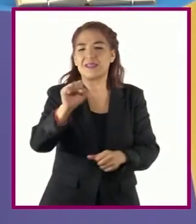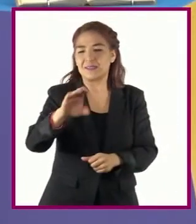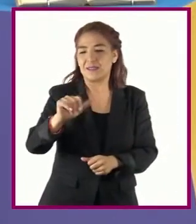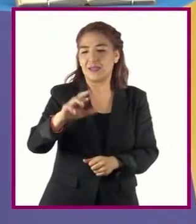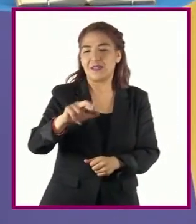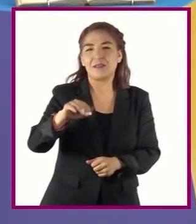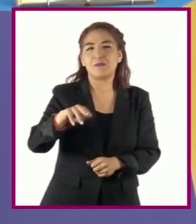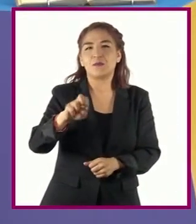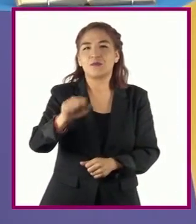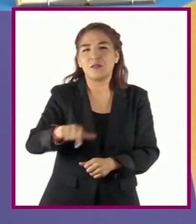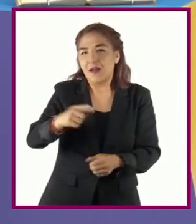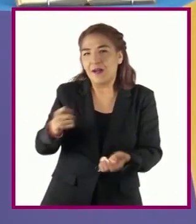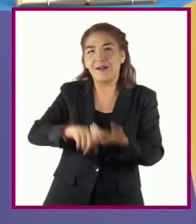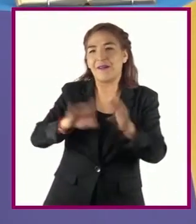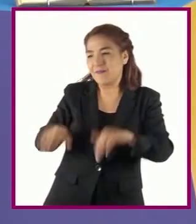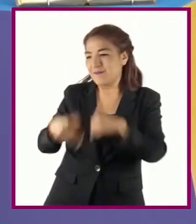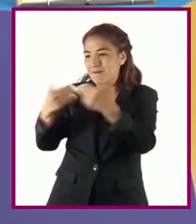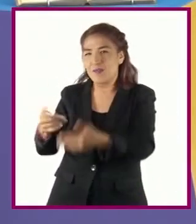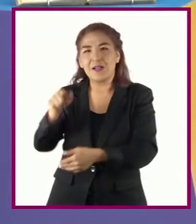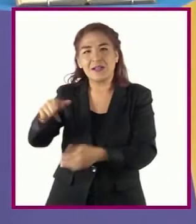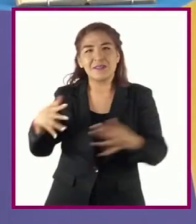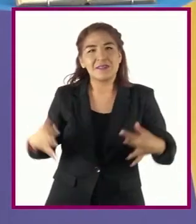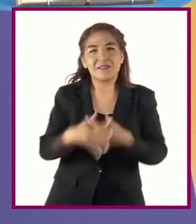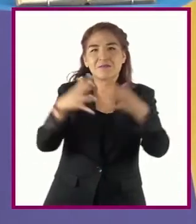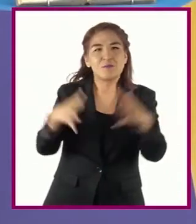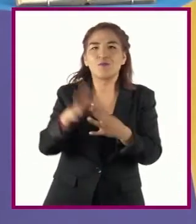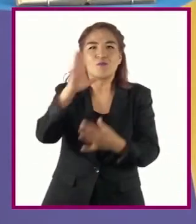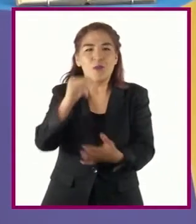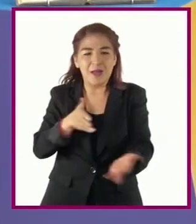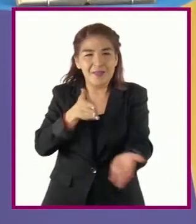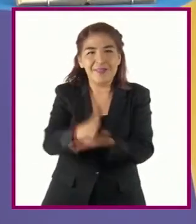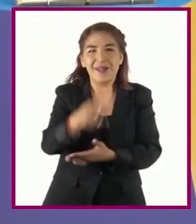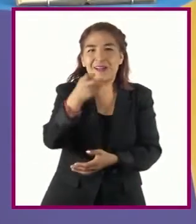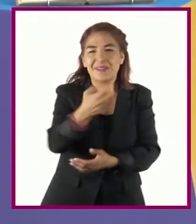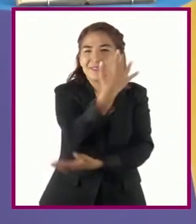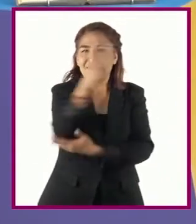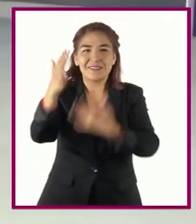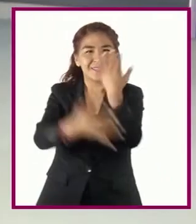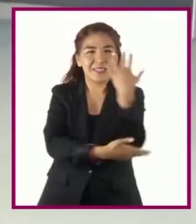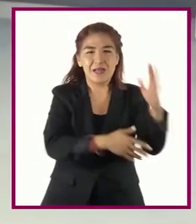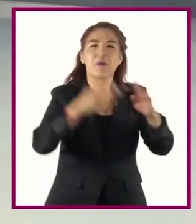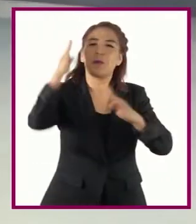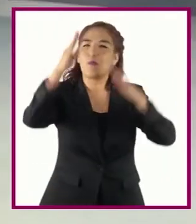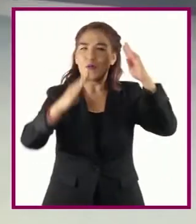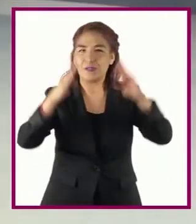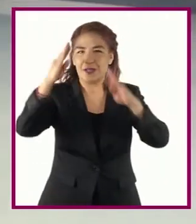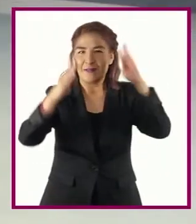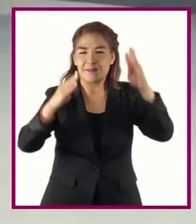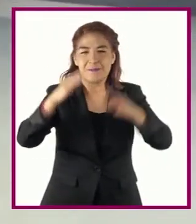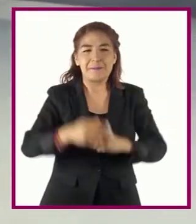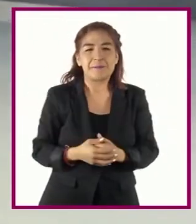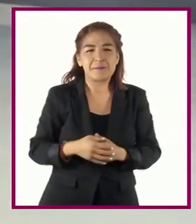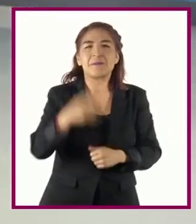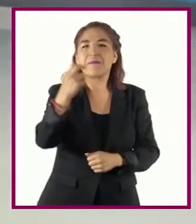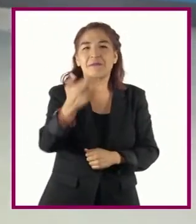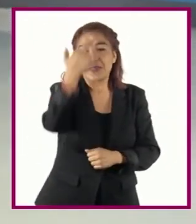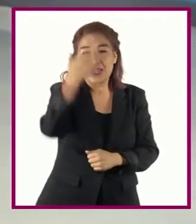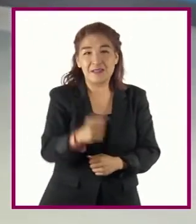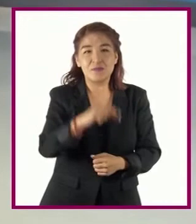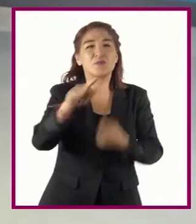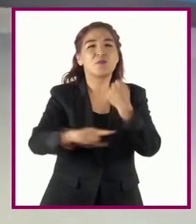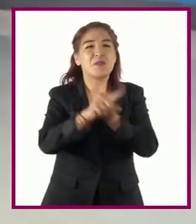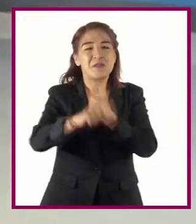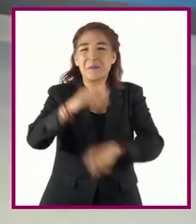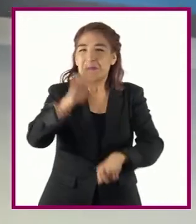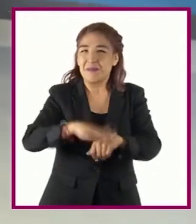baja intensidad en las regiones más inaccesibles de la selva o la montaña. El punto más álgido de la